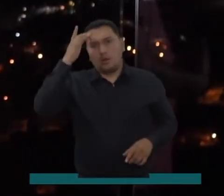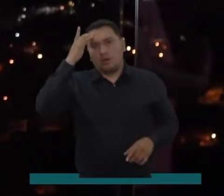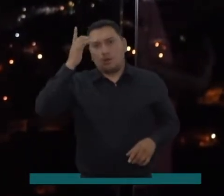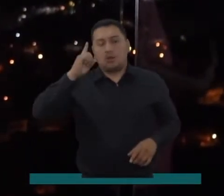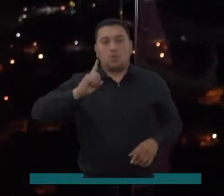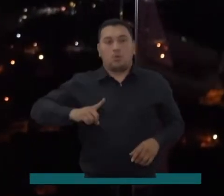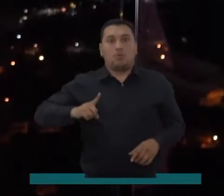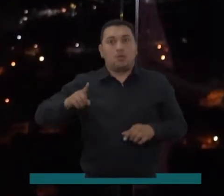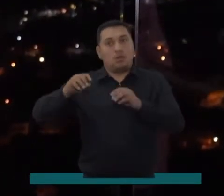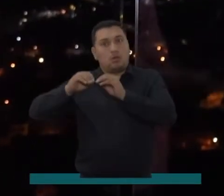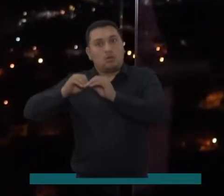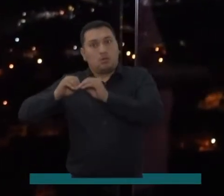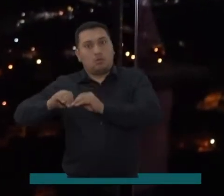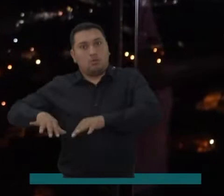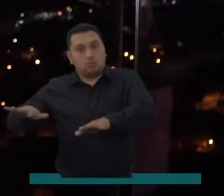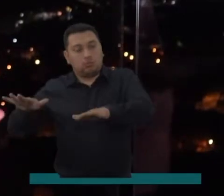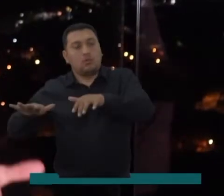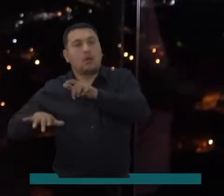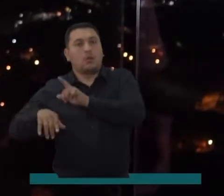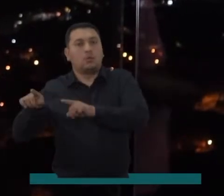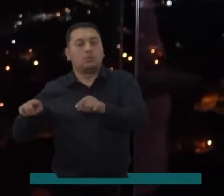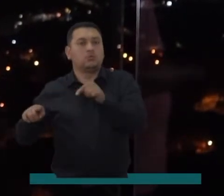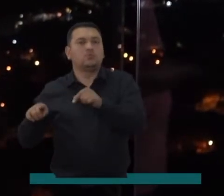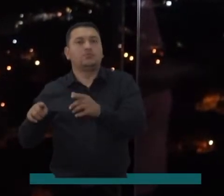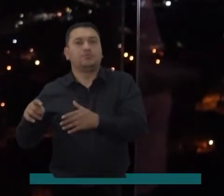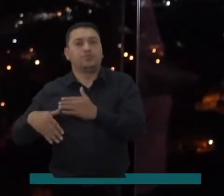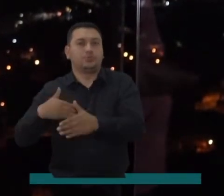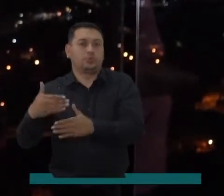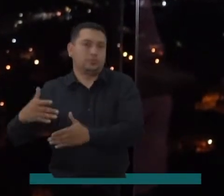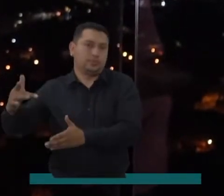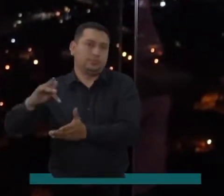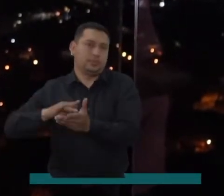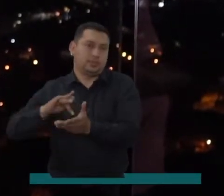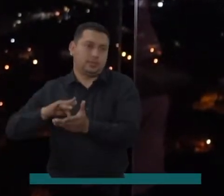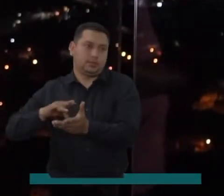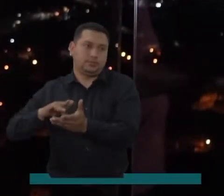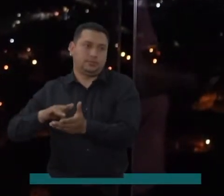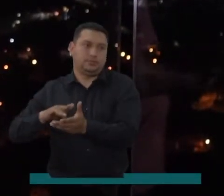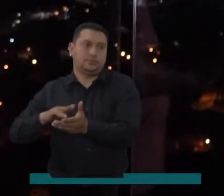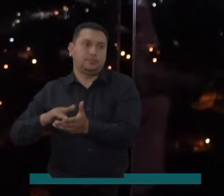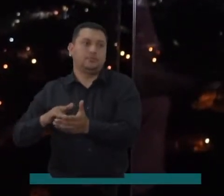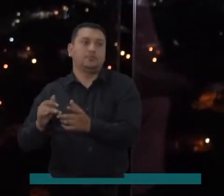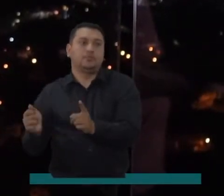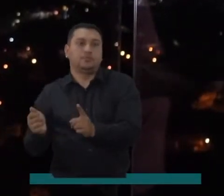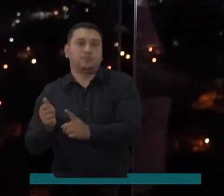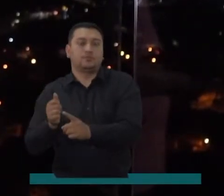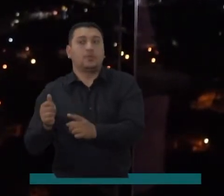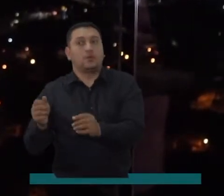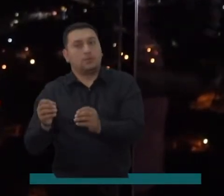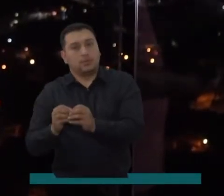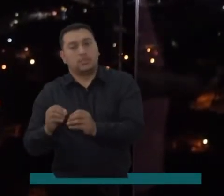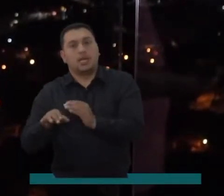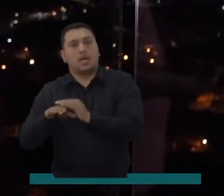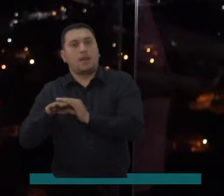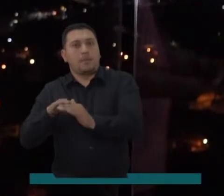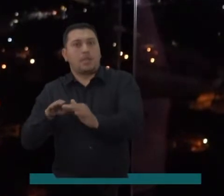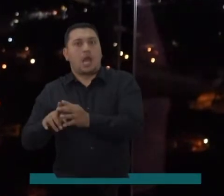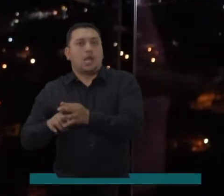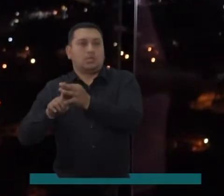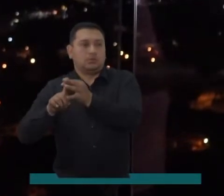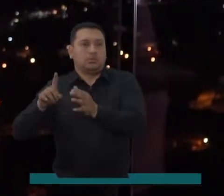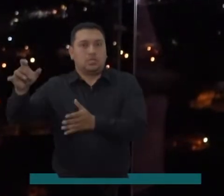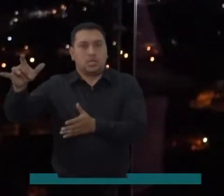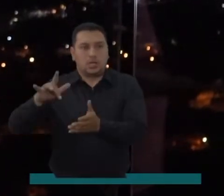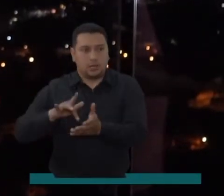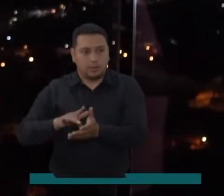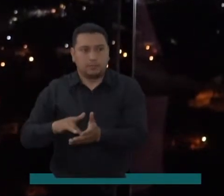algunas exhibiciones, algunos procesos presenciales, vamos a tener también algunos invitados